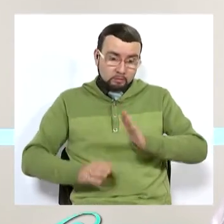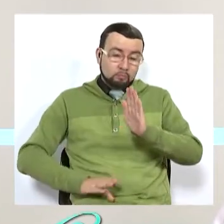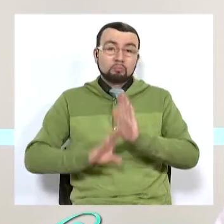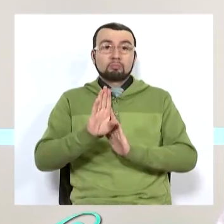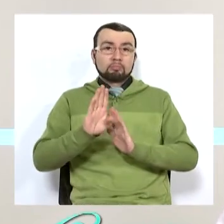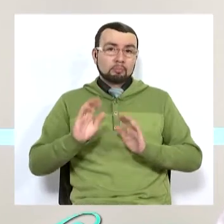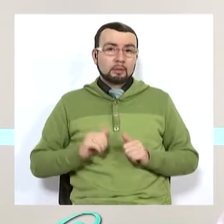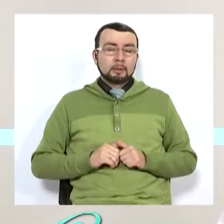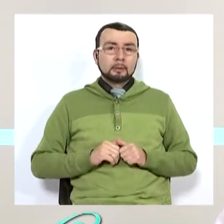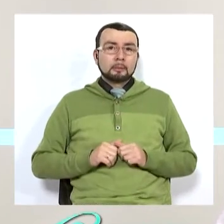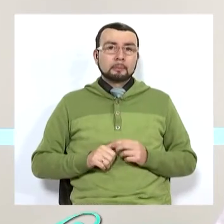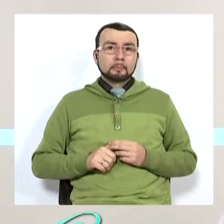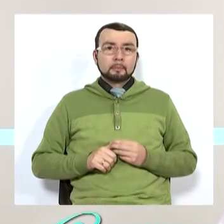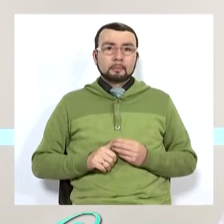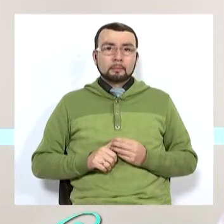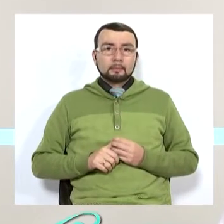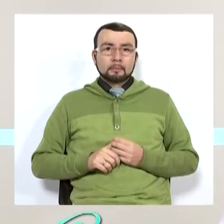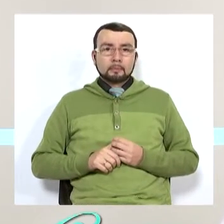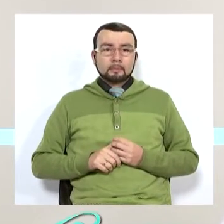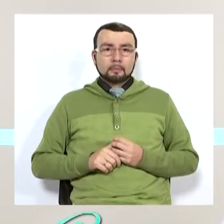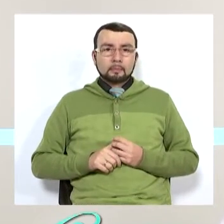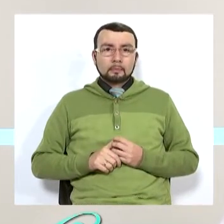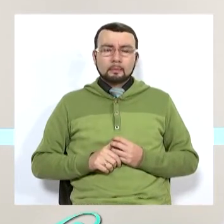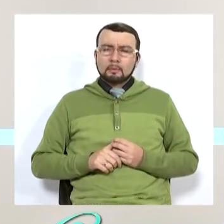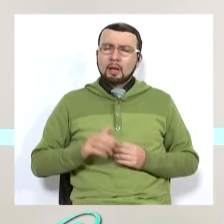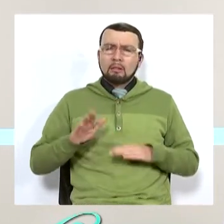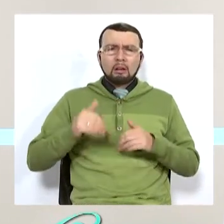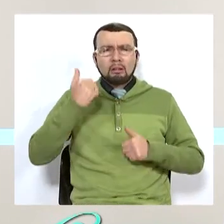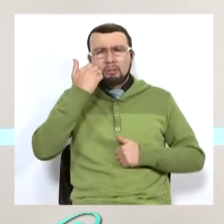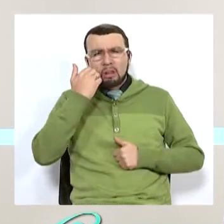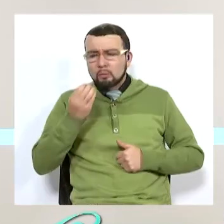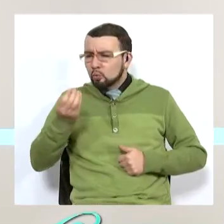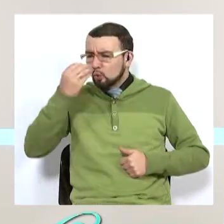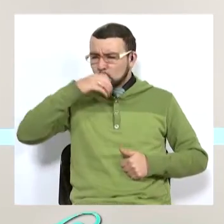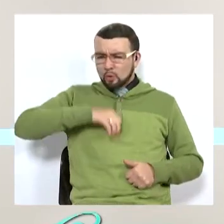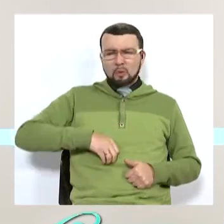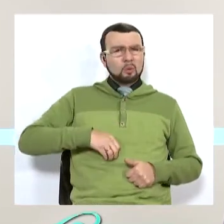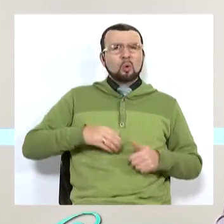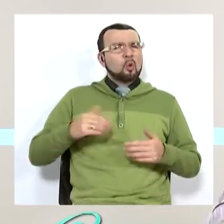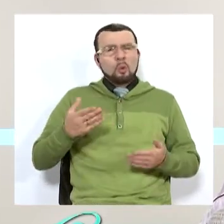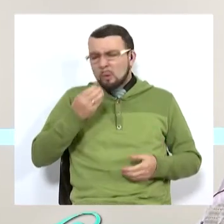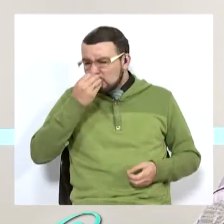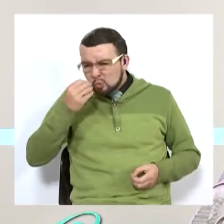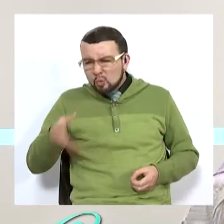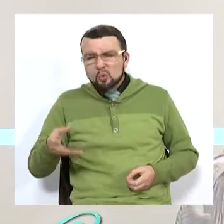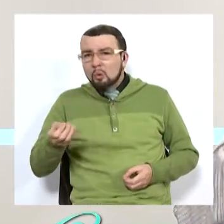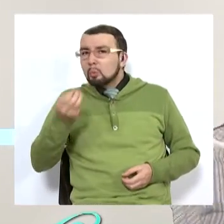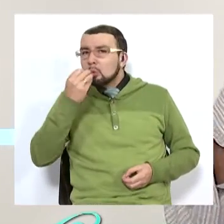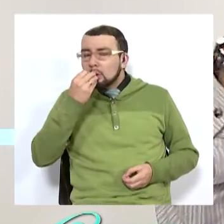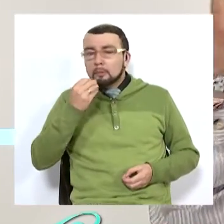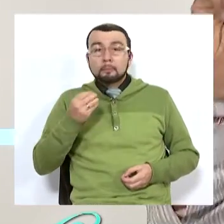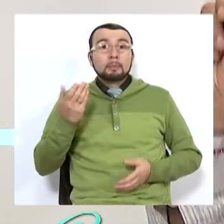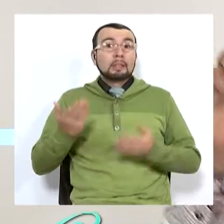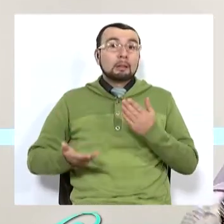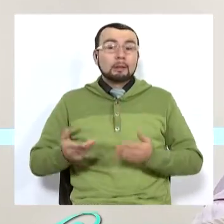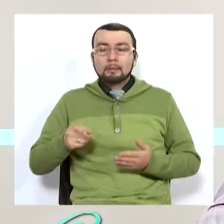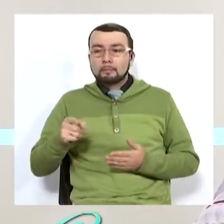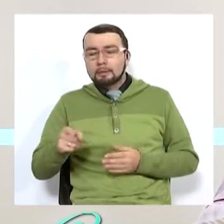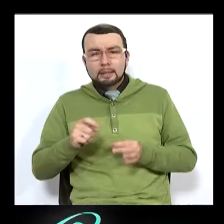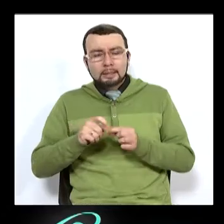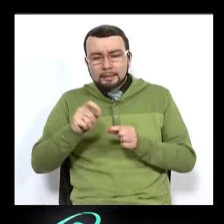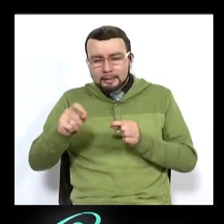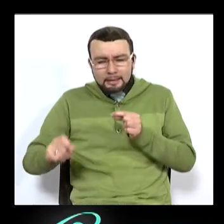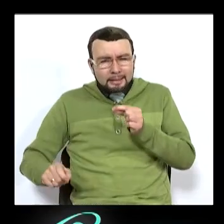Entonces vemos cómo nos contaminamos fácilmente. ¿En qué consiste la contaminación? Los ciclos de los parásitos.